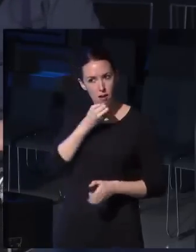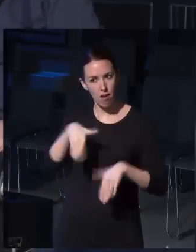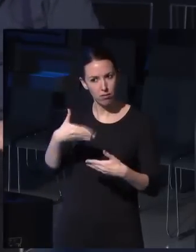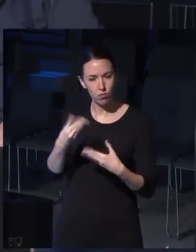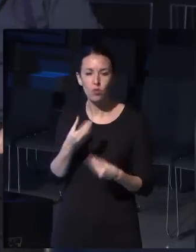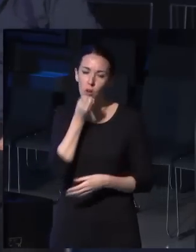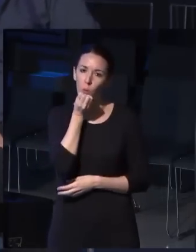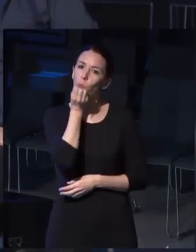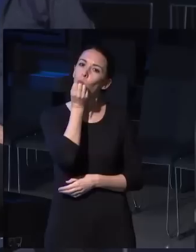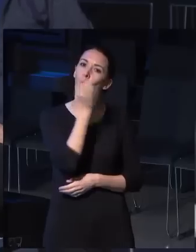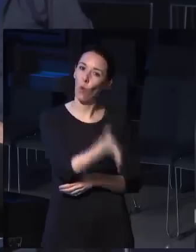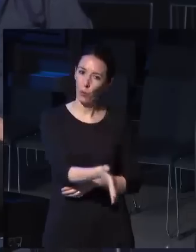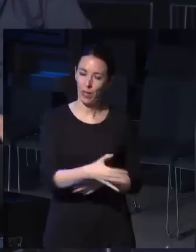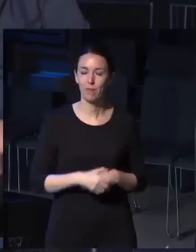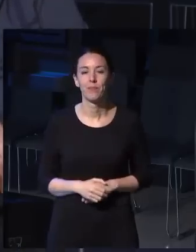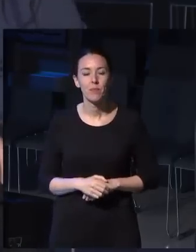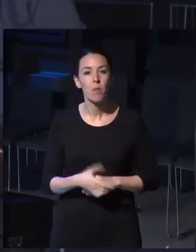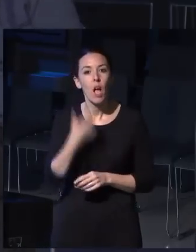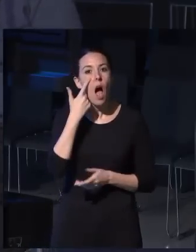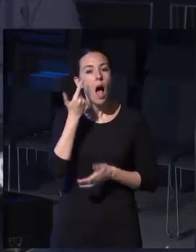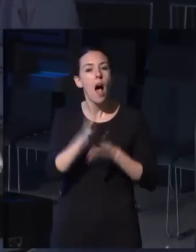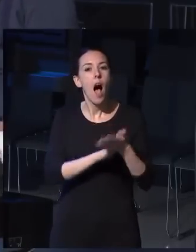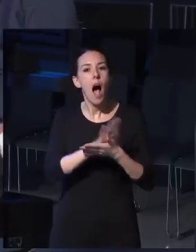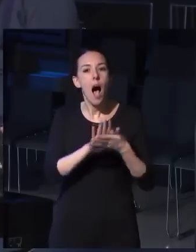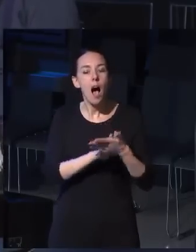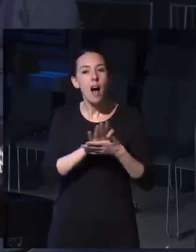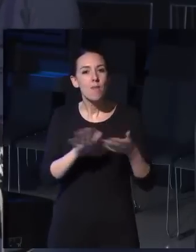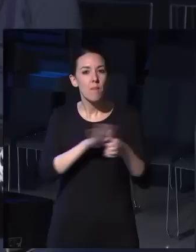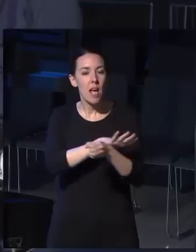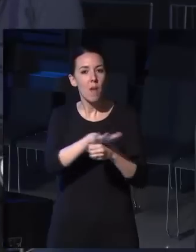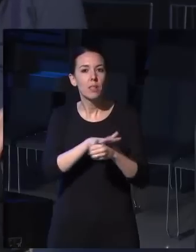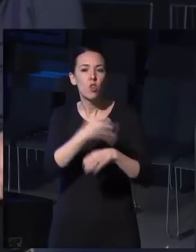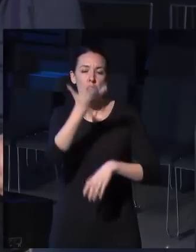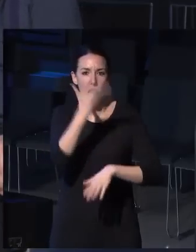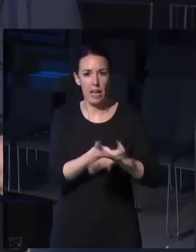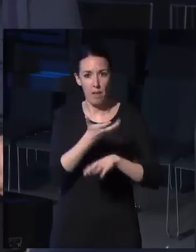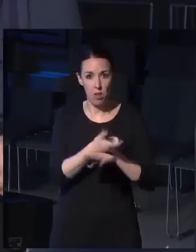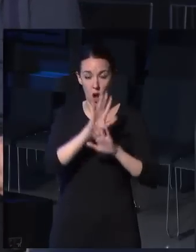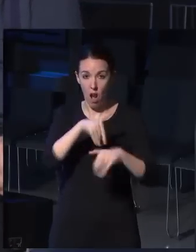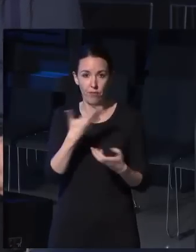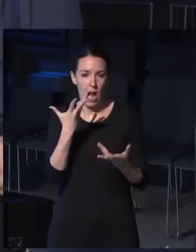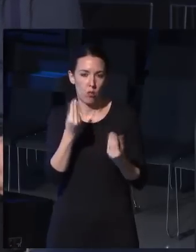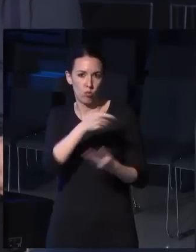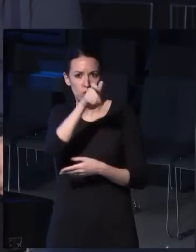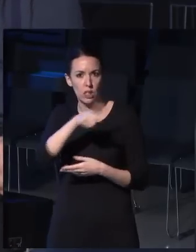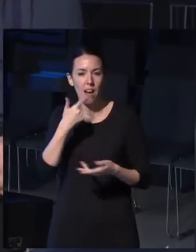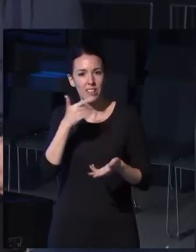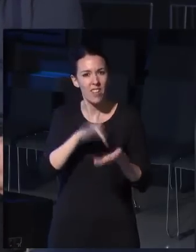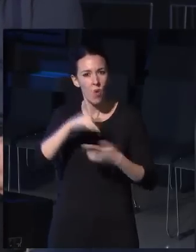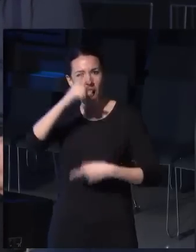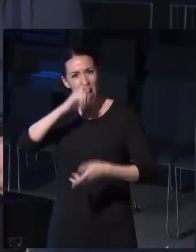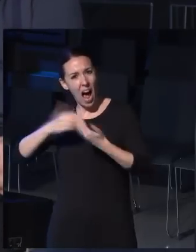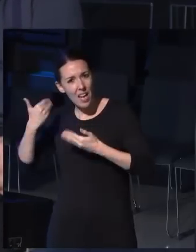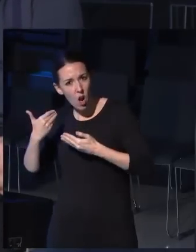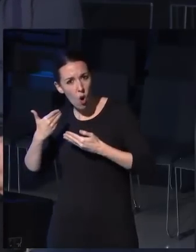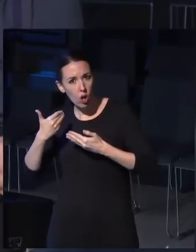bien. Háblame del mundo de la grabación, Paco. Al final mucha gente se lía con lo de lo analógico y lo digital, pero